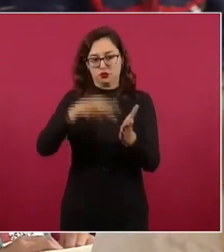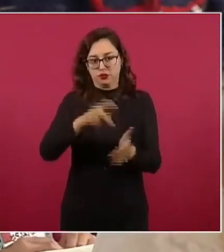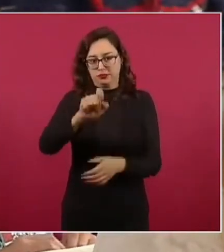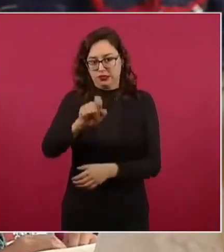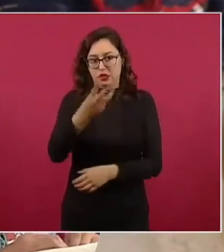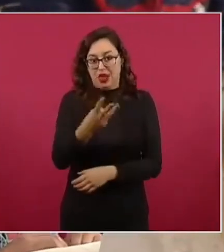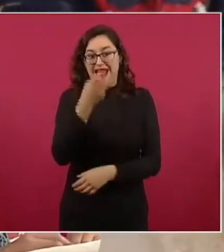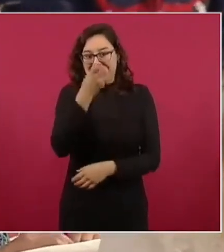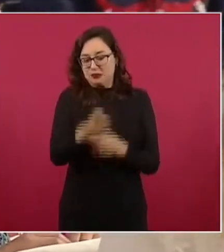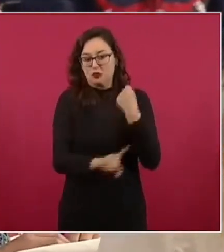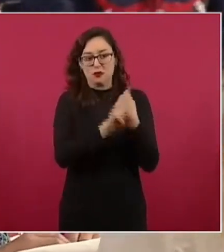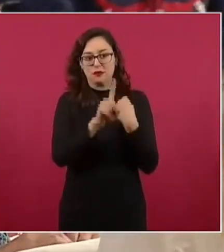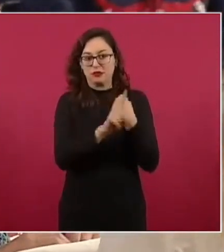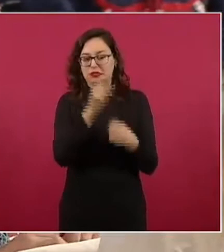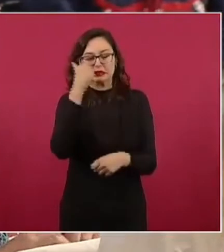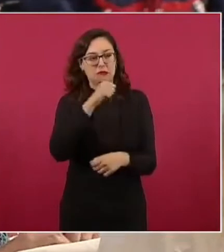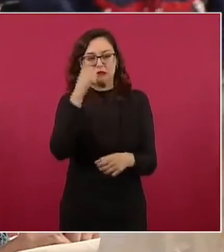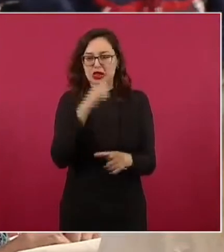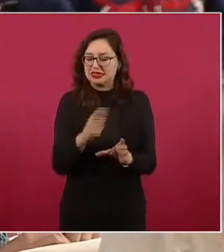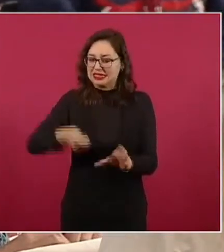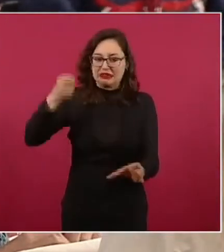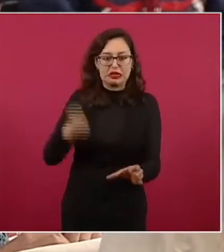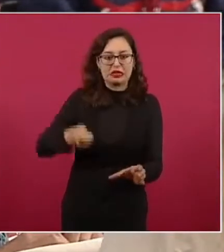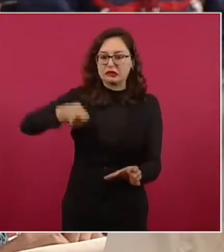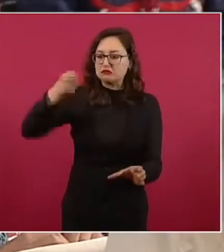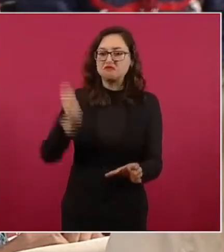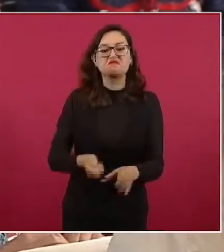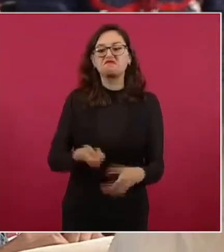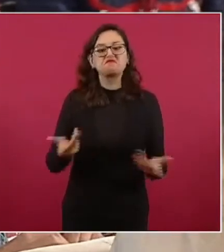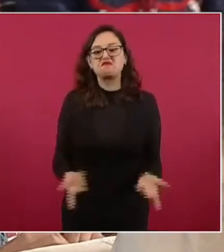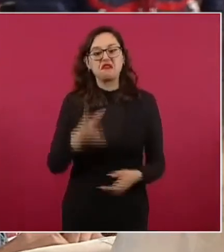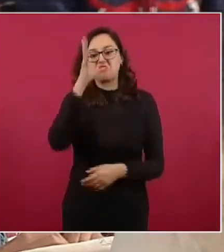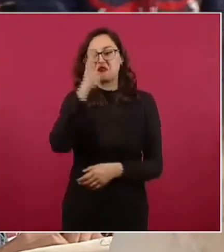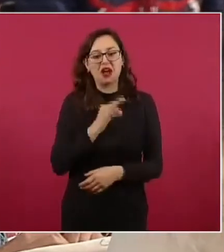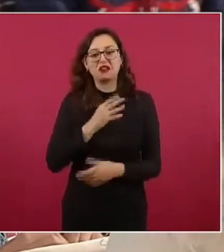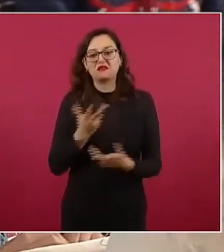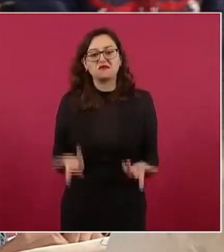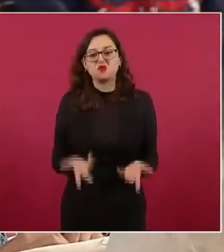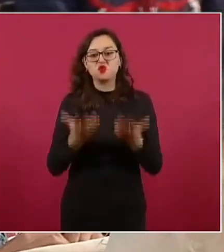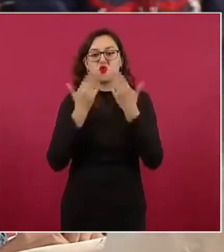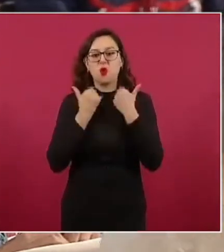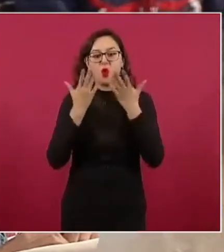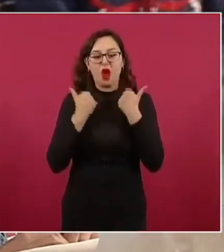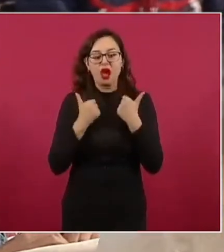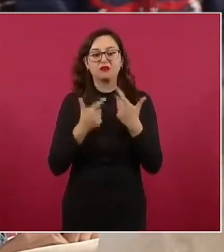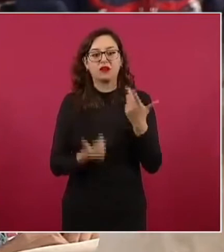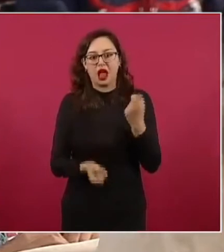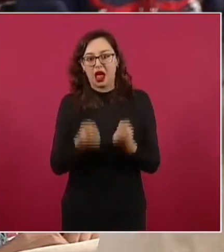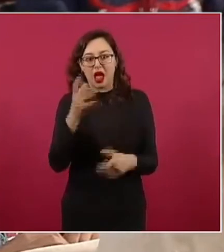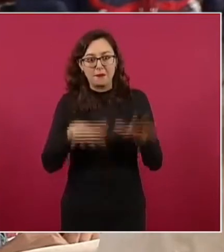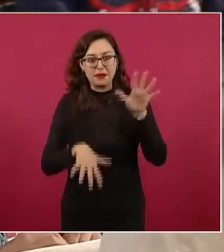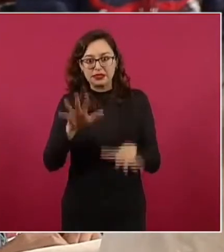¿no? Falta de sentencias que al final alguien queda, ¿no? Enjuiciado.